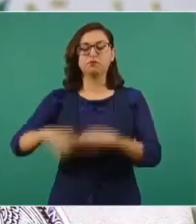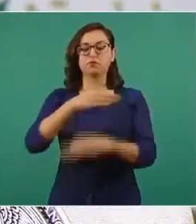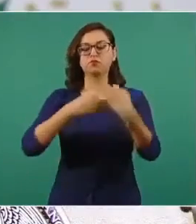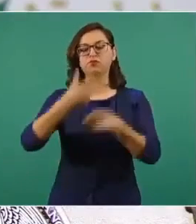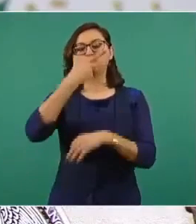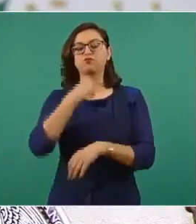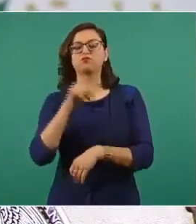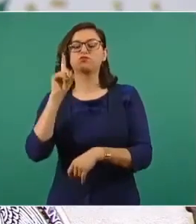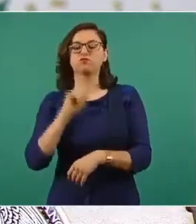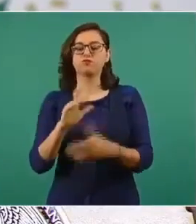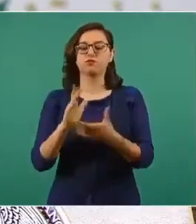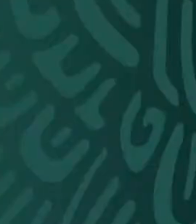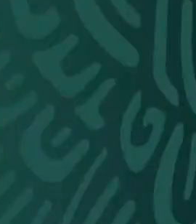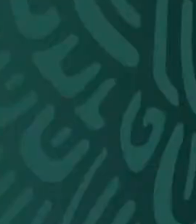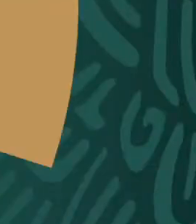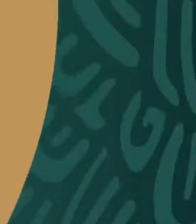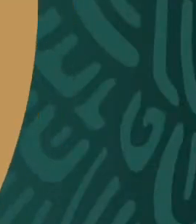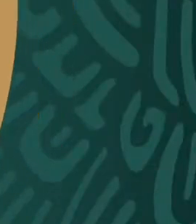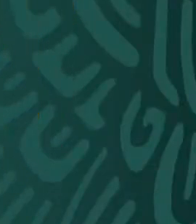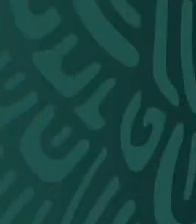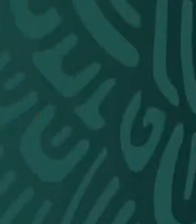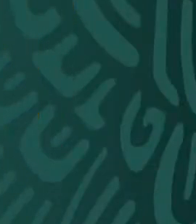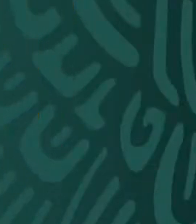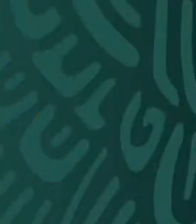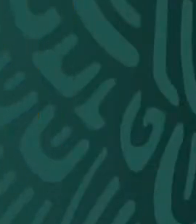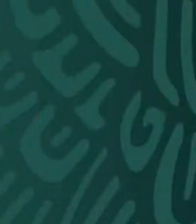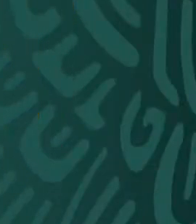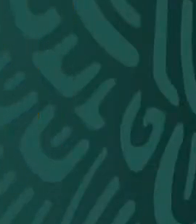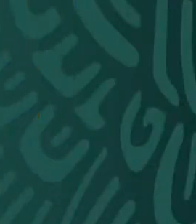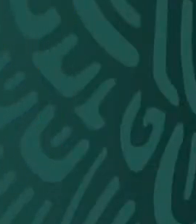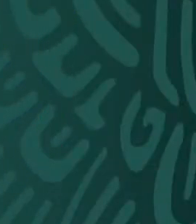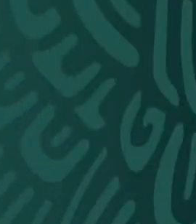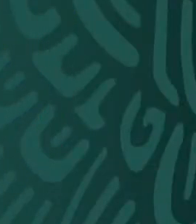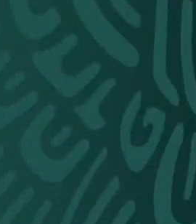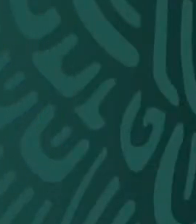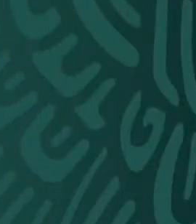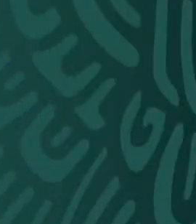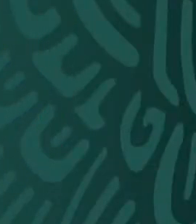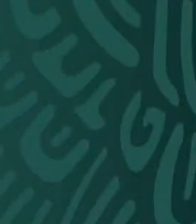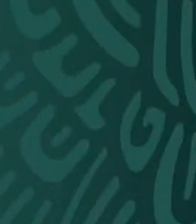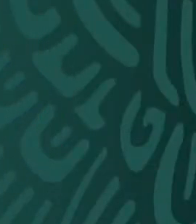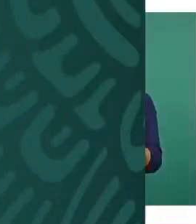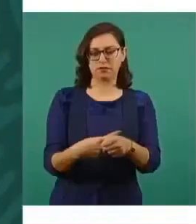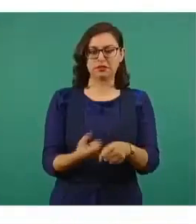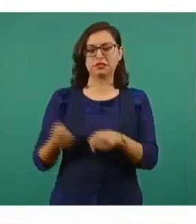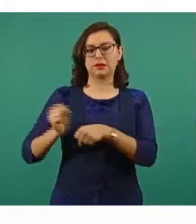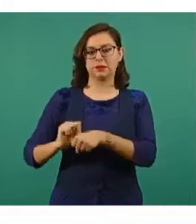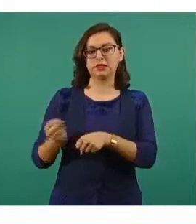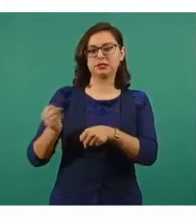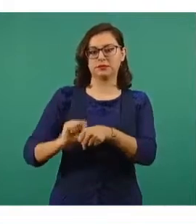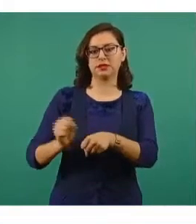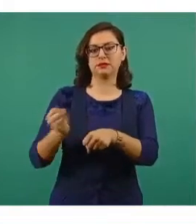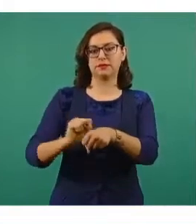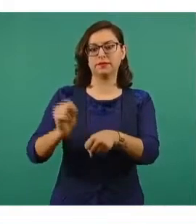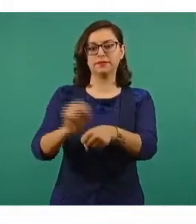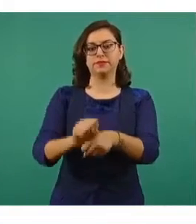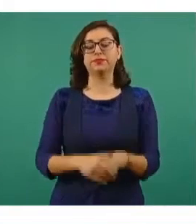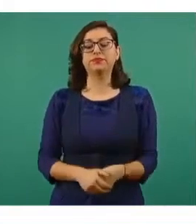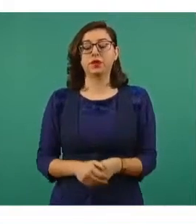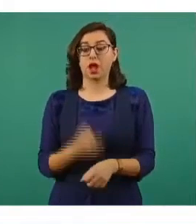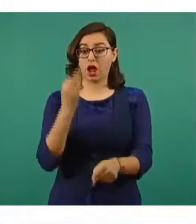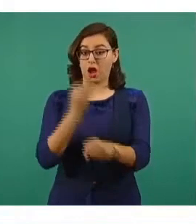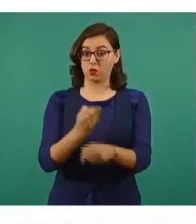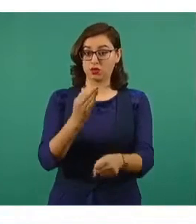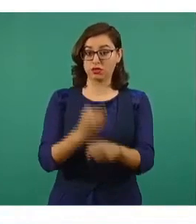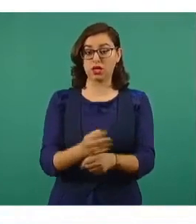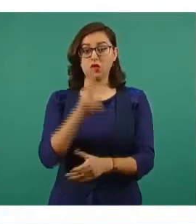los contagios, que siguen llegando más vacunas y continúa la campaña nacional de vacunación. En este momento vivimos la semana